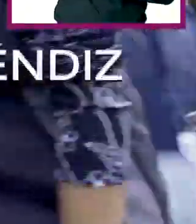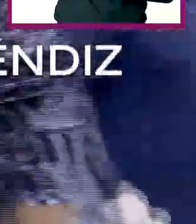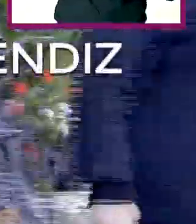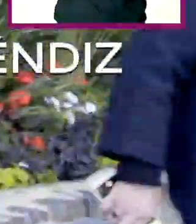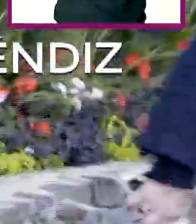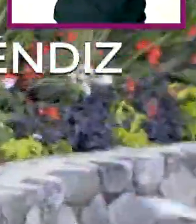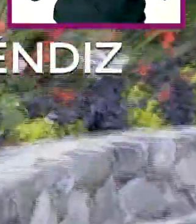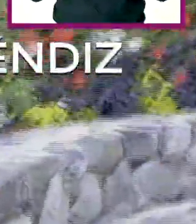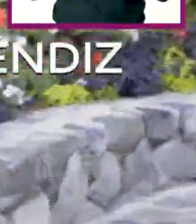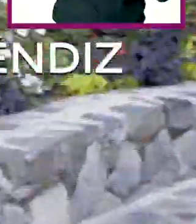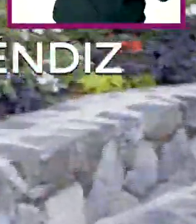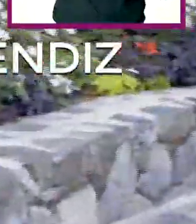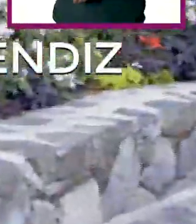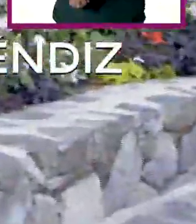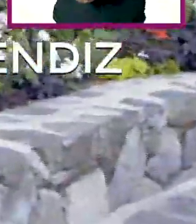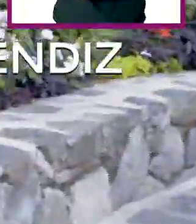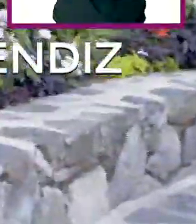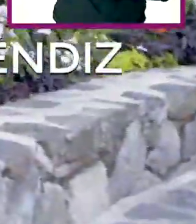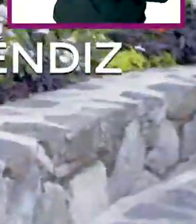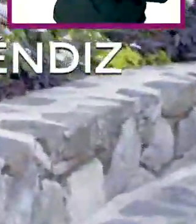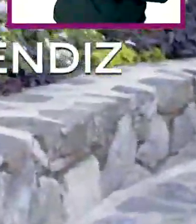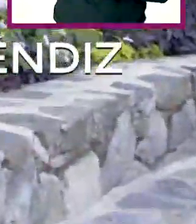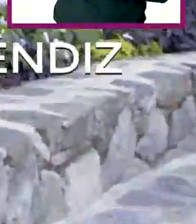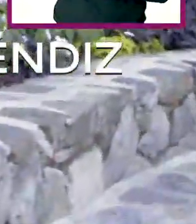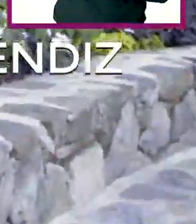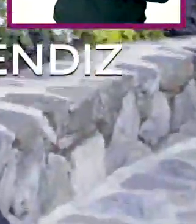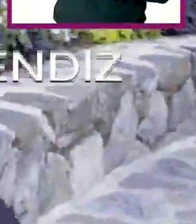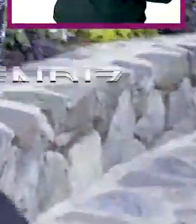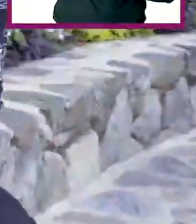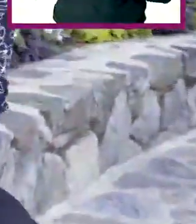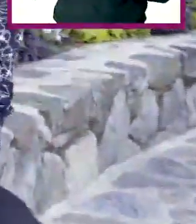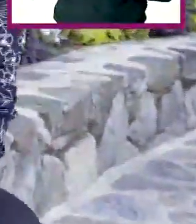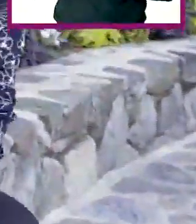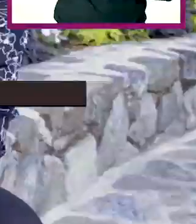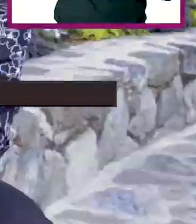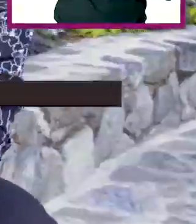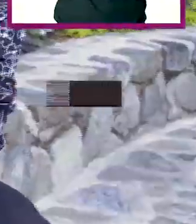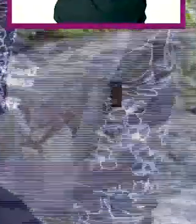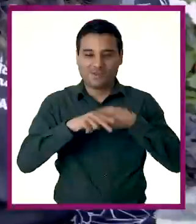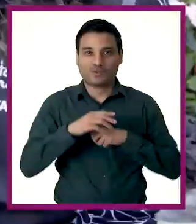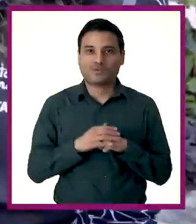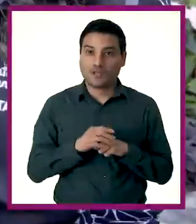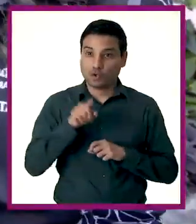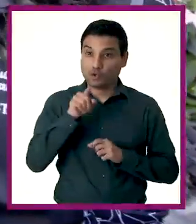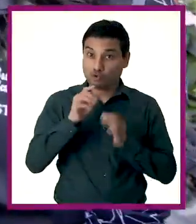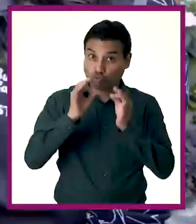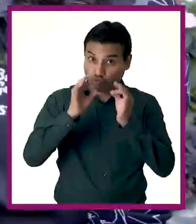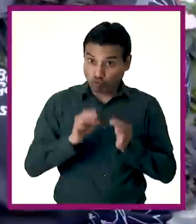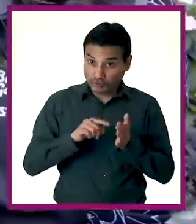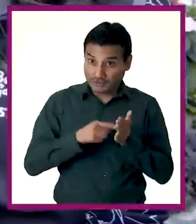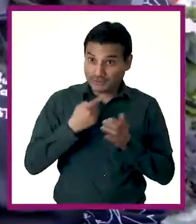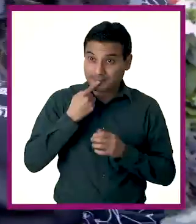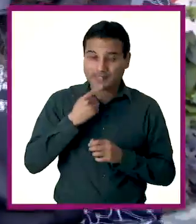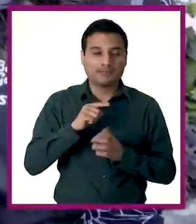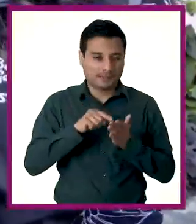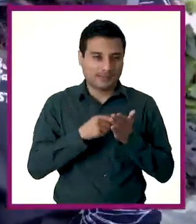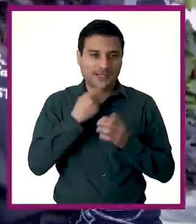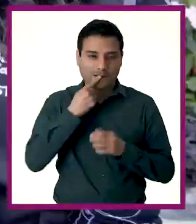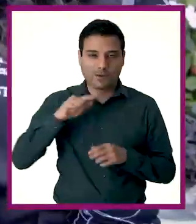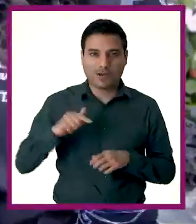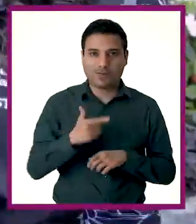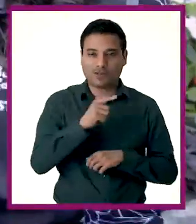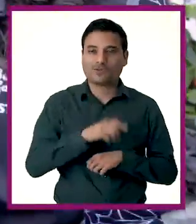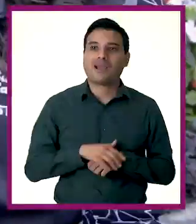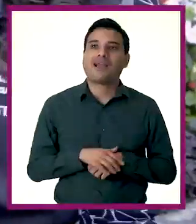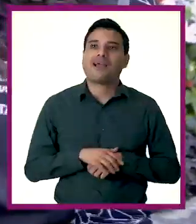Bienvenido. Muchas gracias. Como la familia te diría aquí, bienvenuto a los Jardines Butchered. Así que tú eres de Celaya. De Celaya,